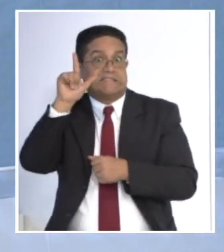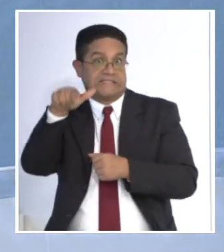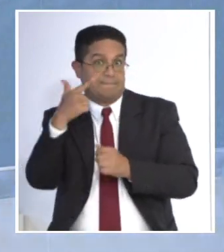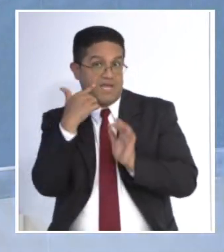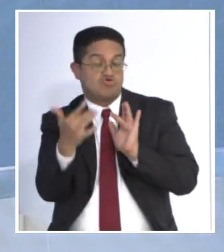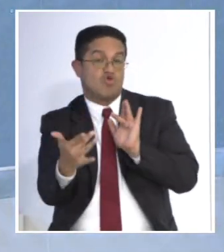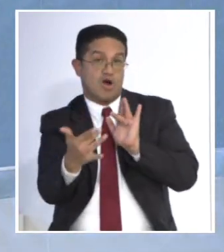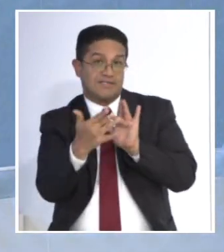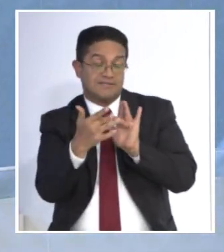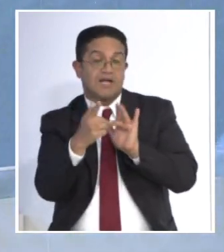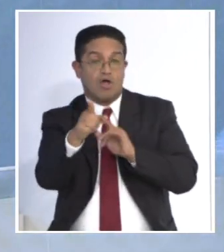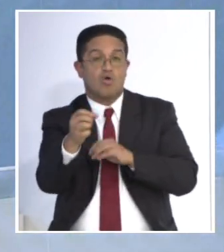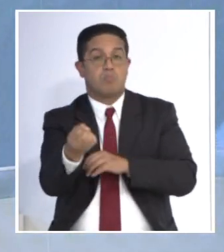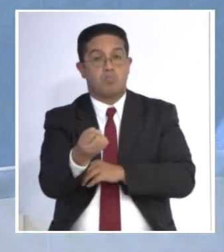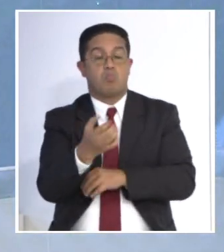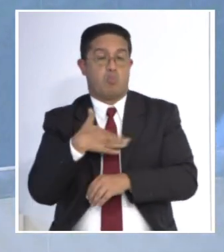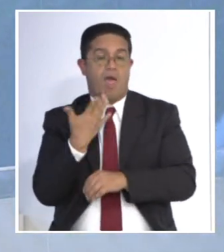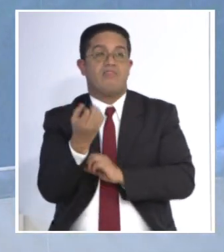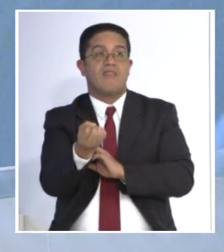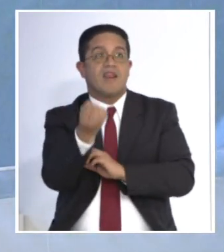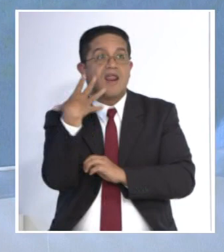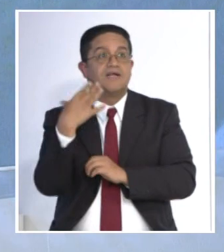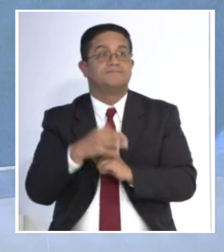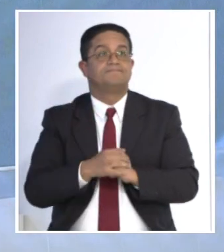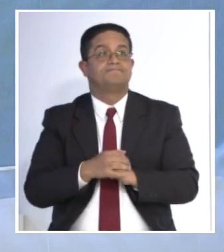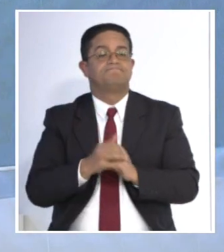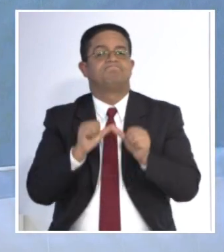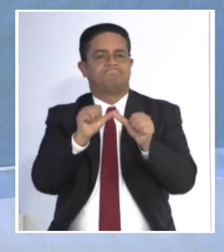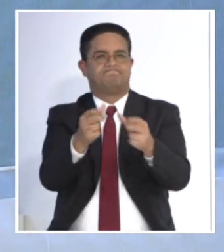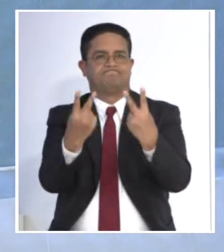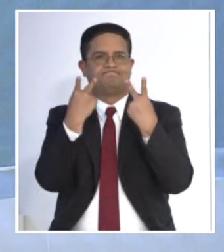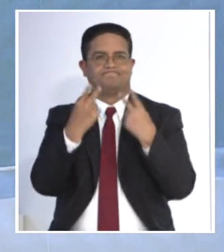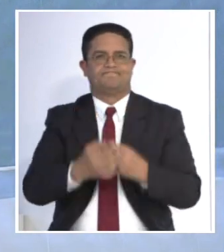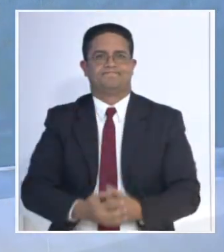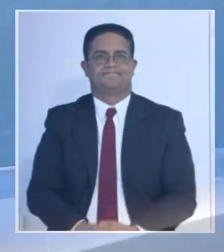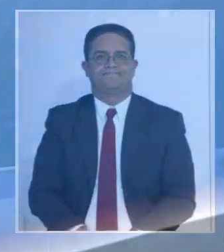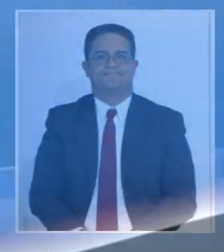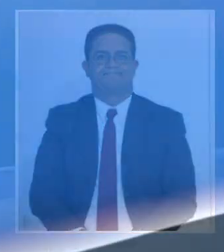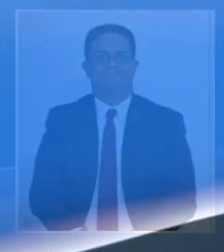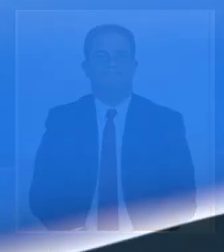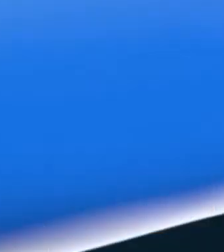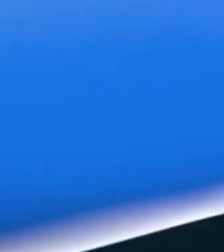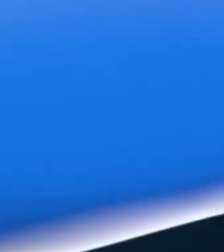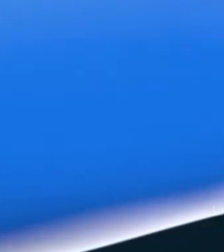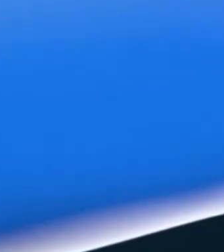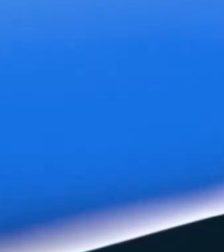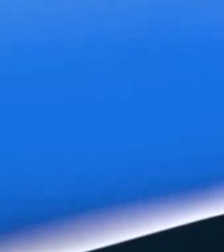ustedes también a través de esta vía, a través de @DanielaJSalas. Volvemos.